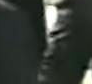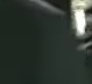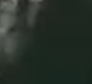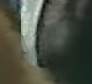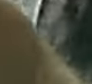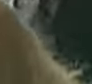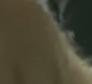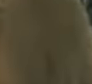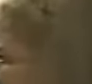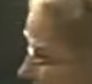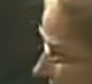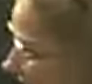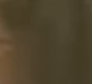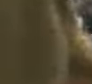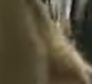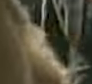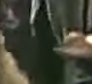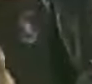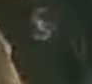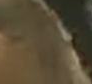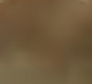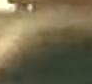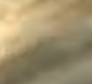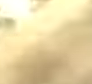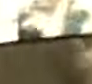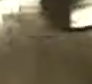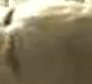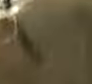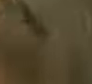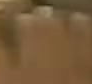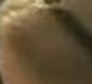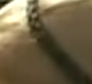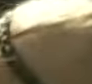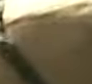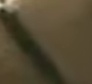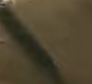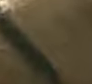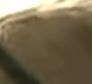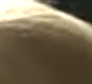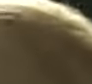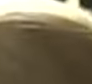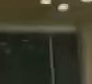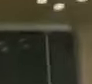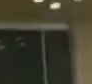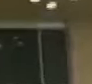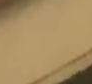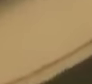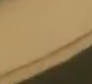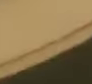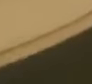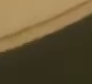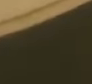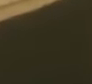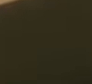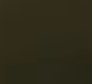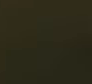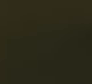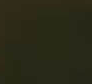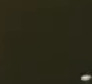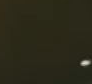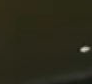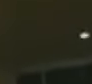una puesta en escena bien concreta en relación a lo que es la defensa de nuestra patria. Con esta información